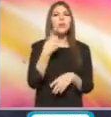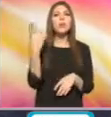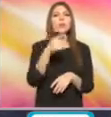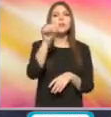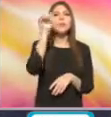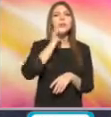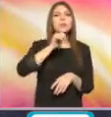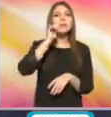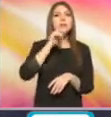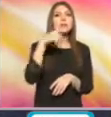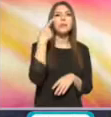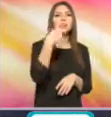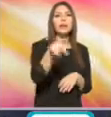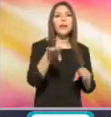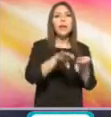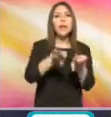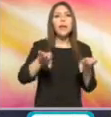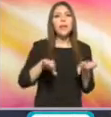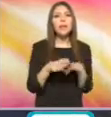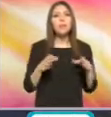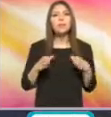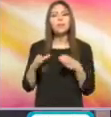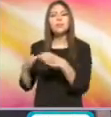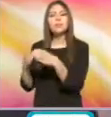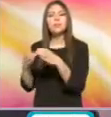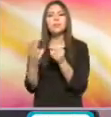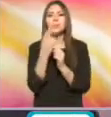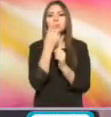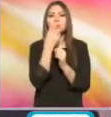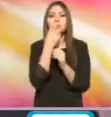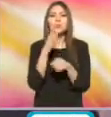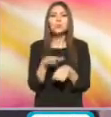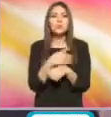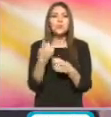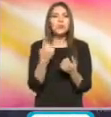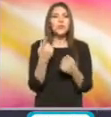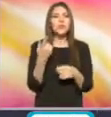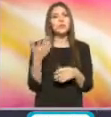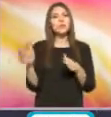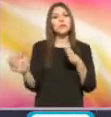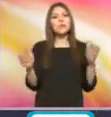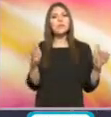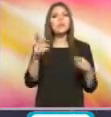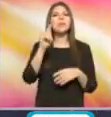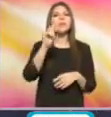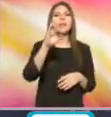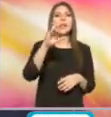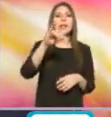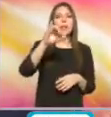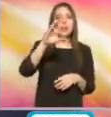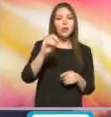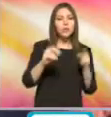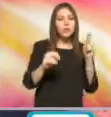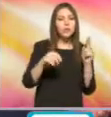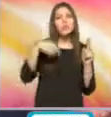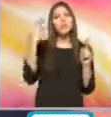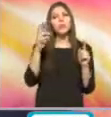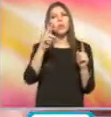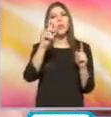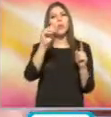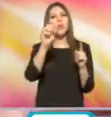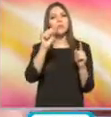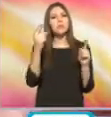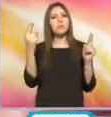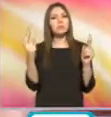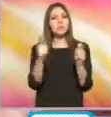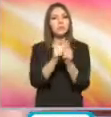como arraigados a su equipo de alguna manera. ¿A qué te refieres? A los técnicos y a los rudos, claro. Bueno, mira, como todo, yo creo que en la vida existe